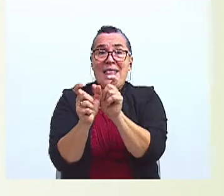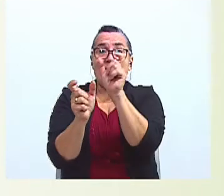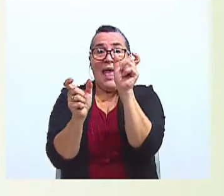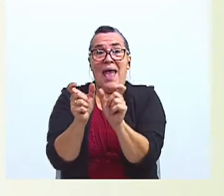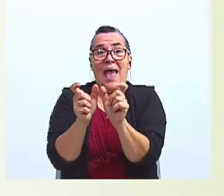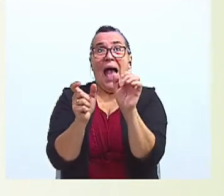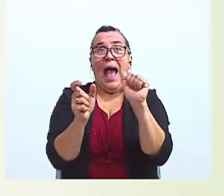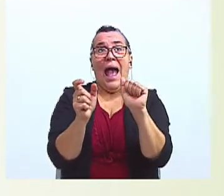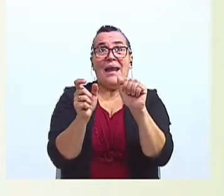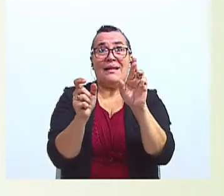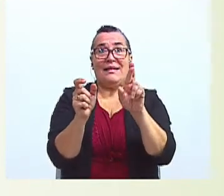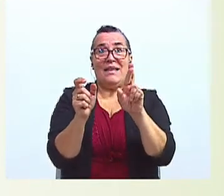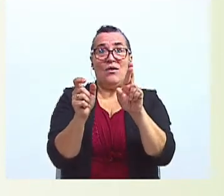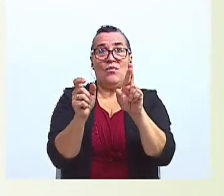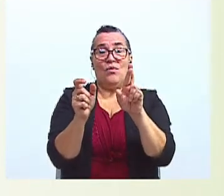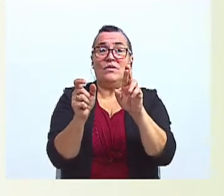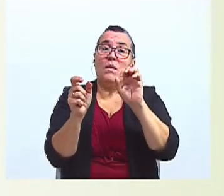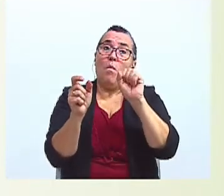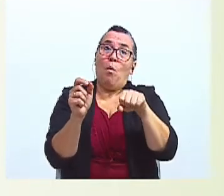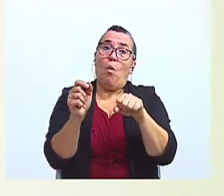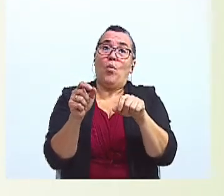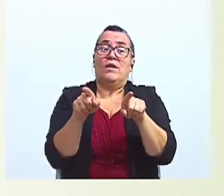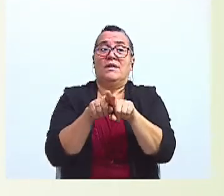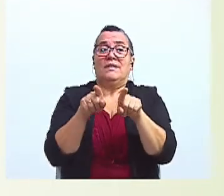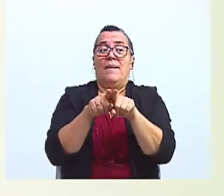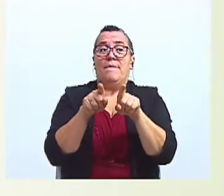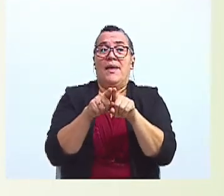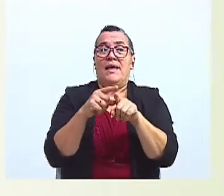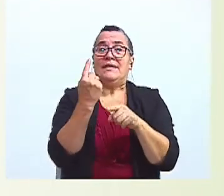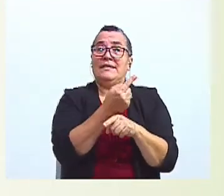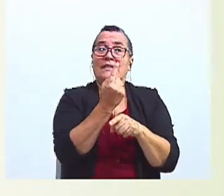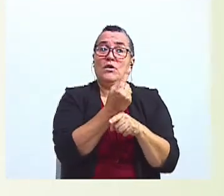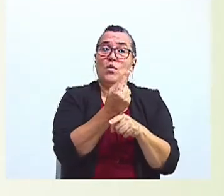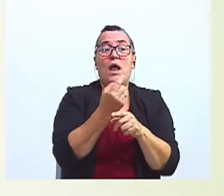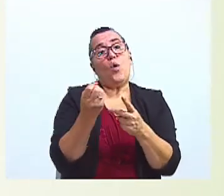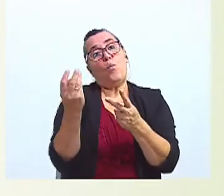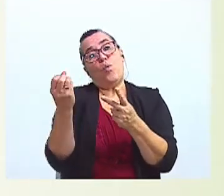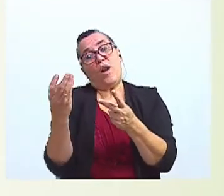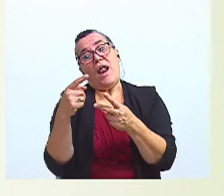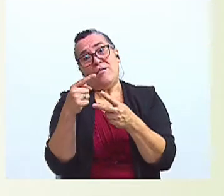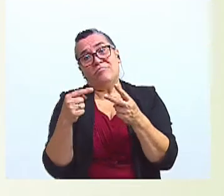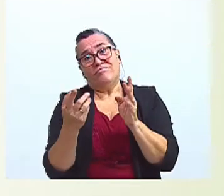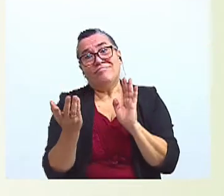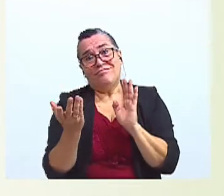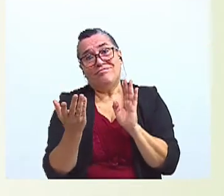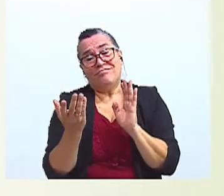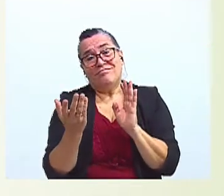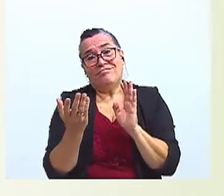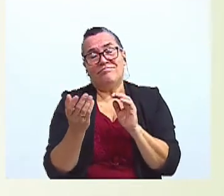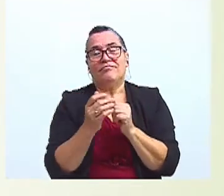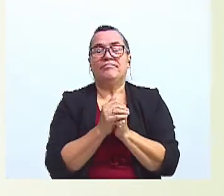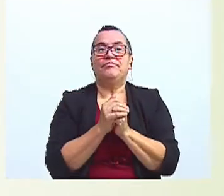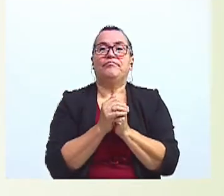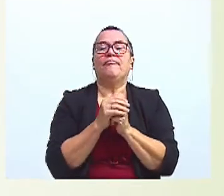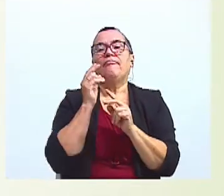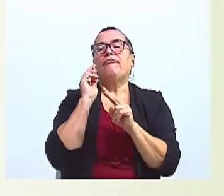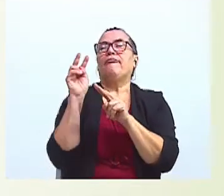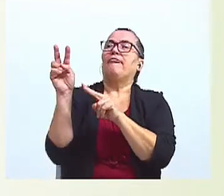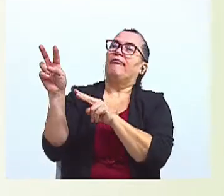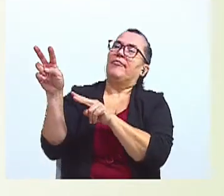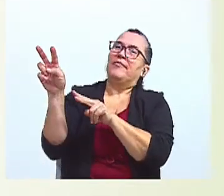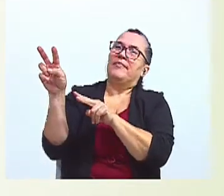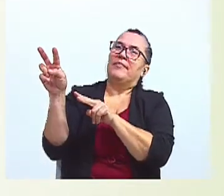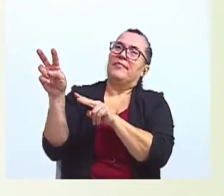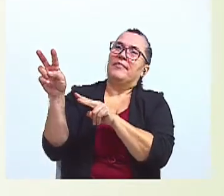artículos y podrían estar también en singular o en plural. Veamos el